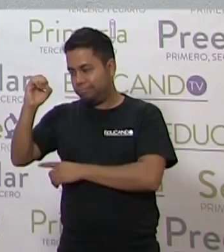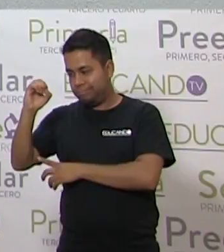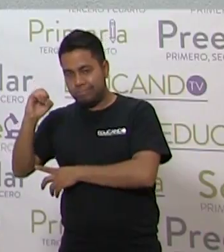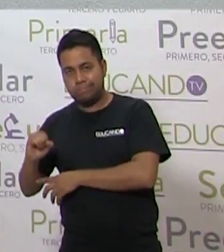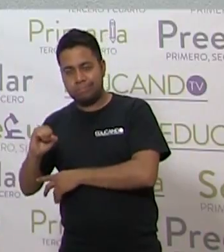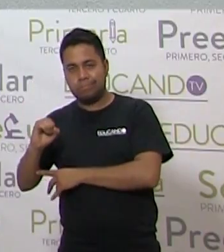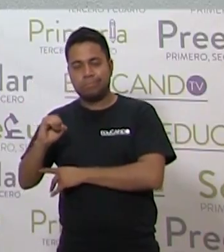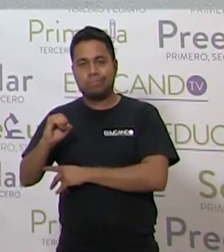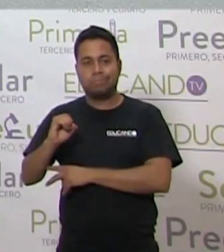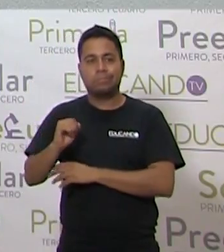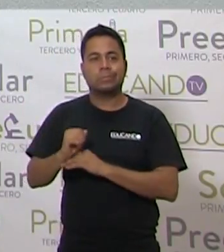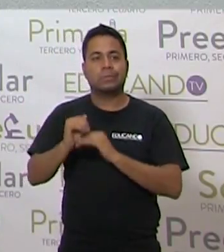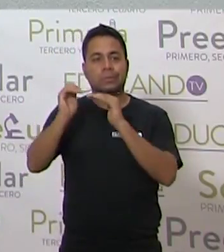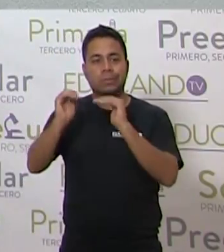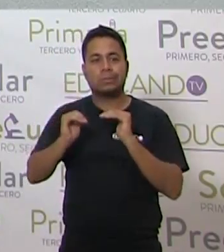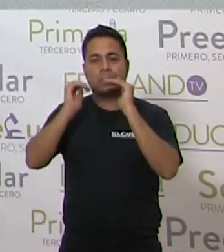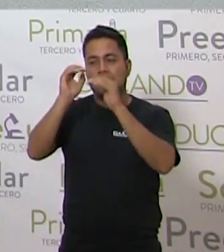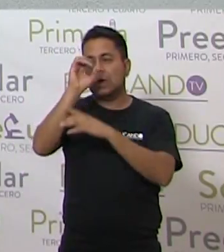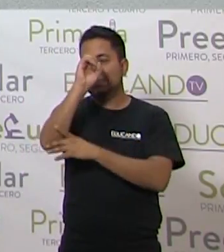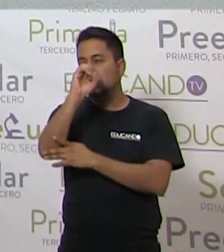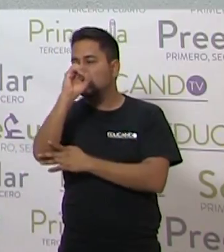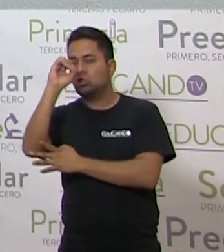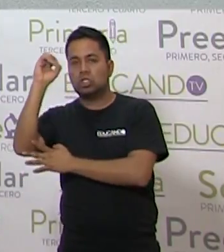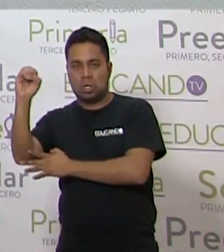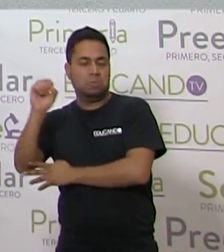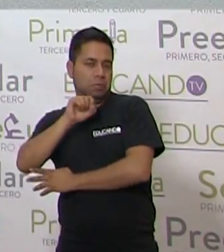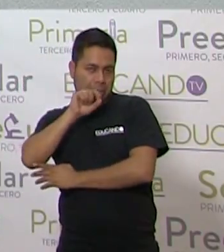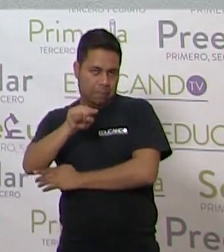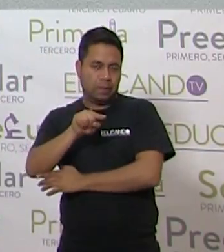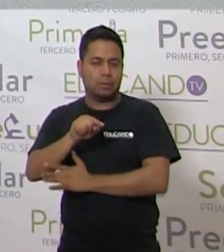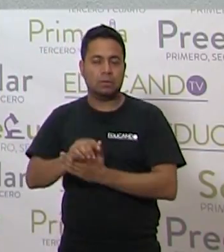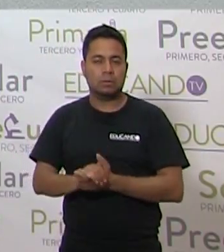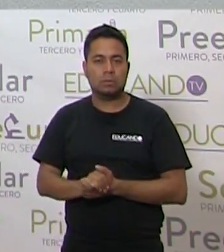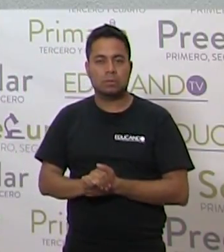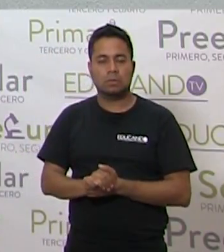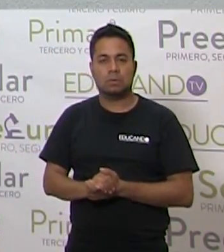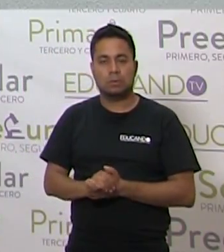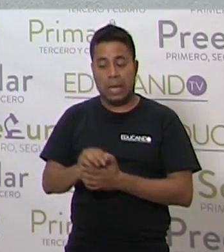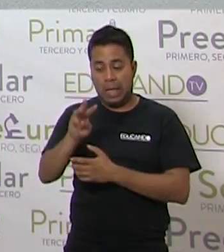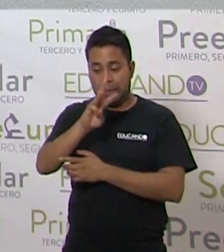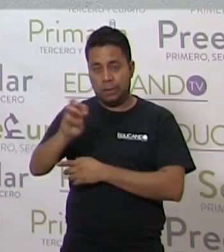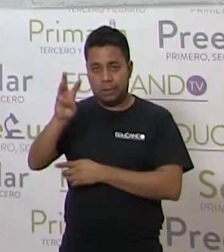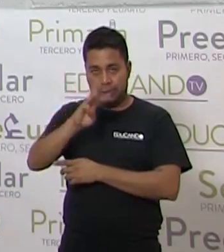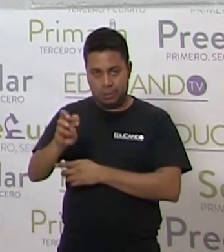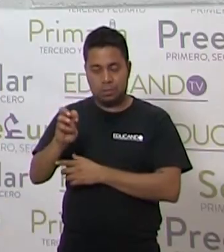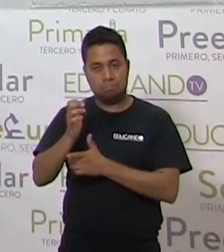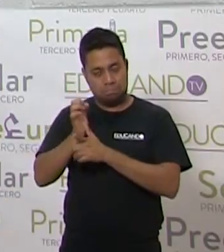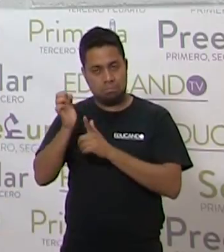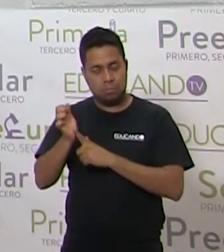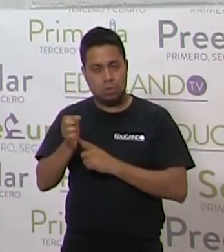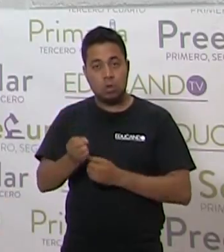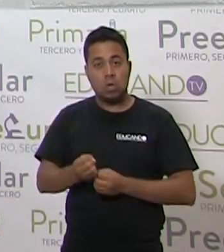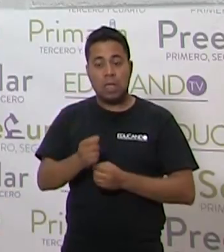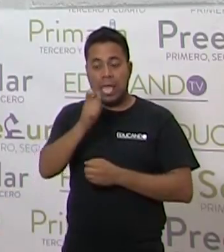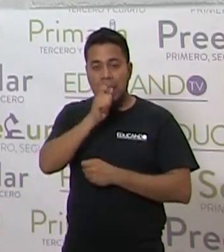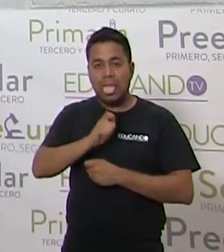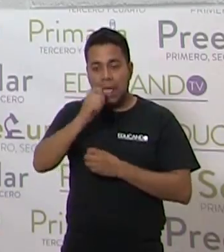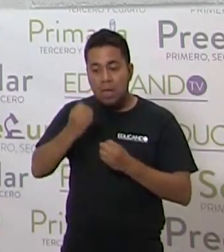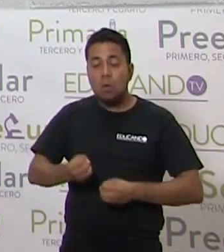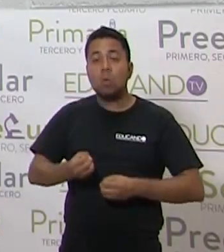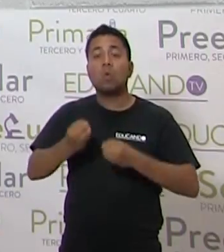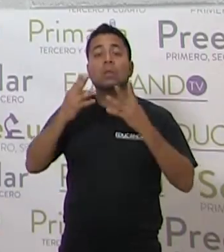y aquí tenemos que que subir dos ceros Son 300 entonces Cuántas paletas se